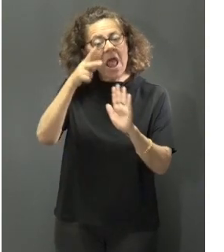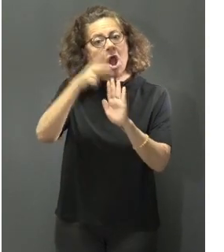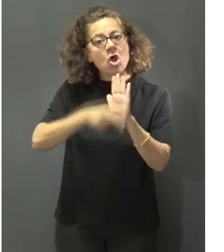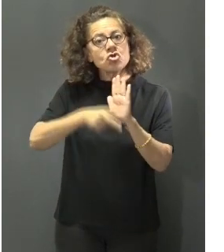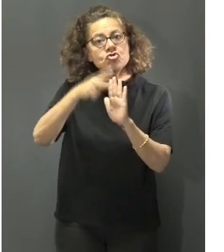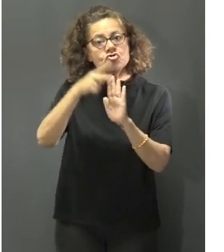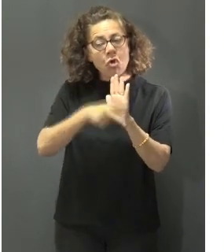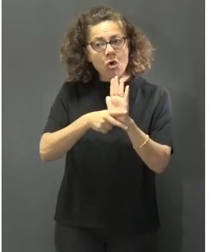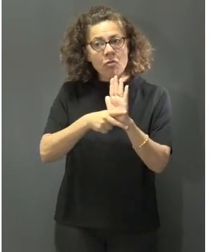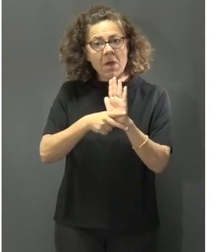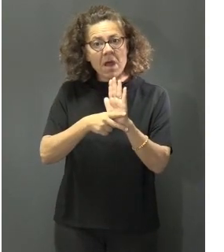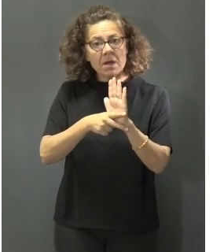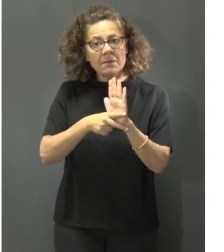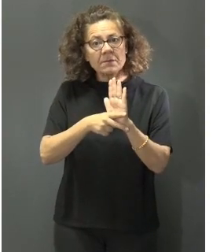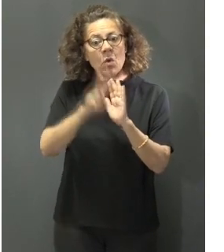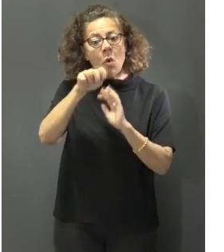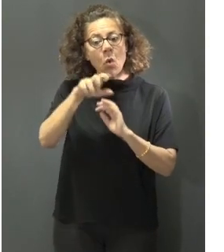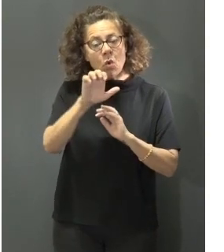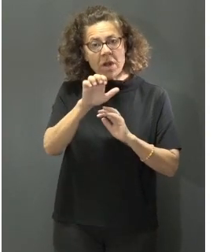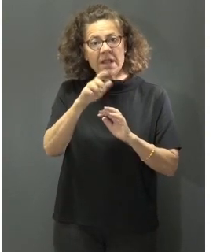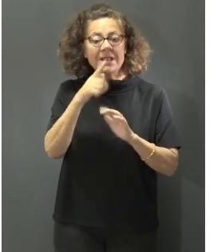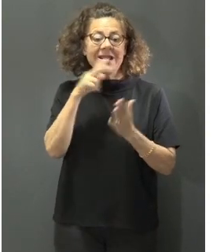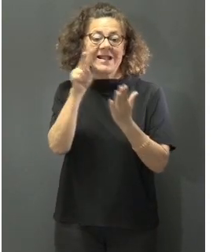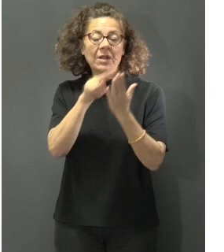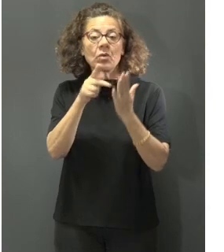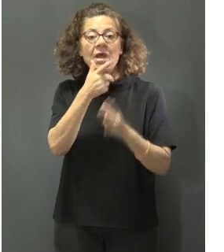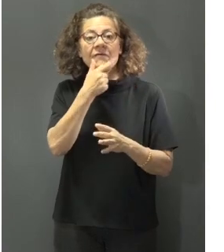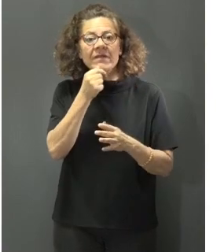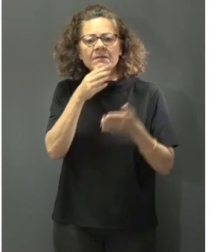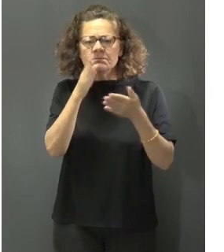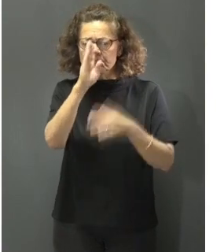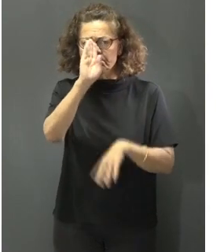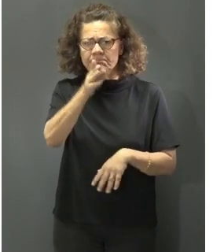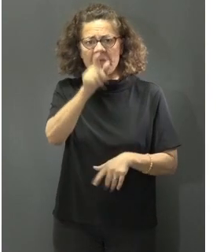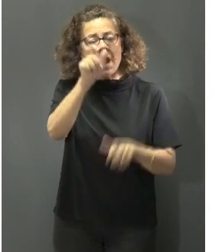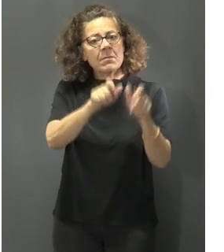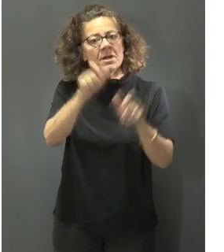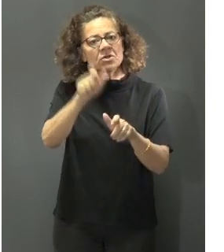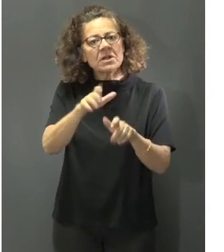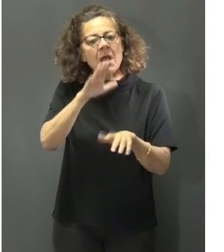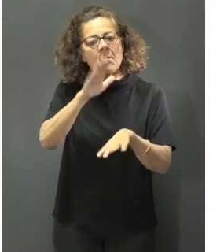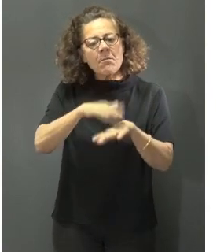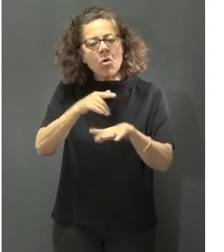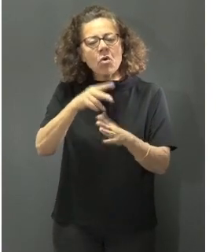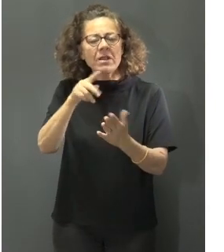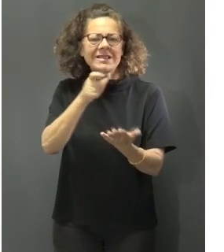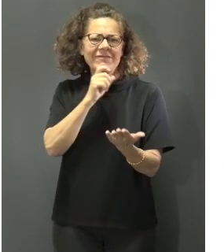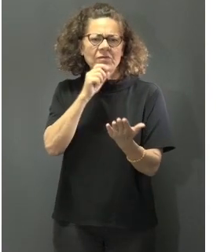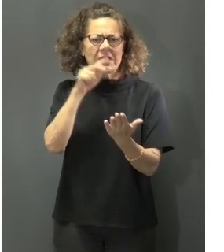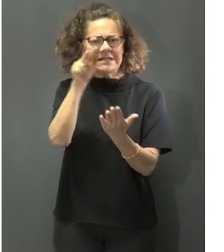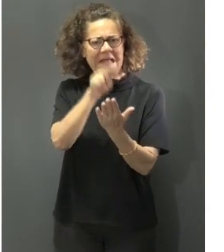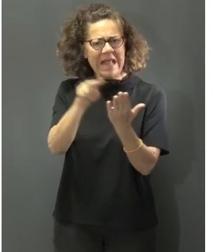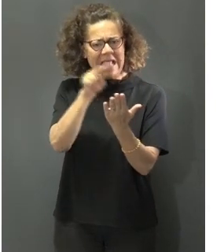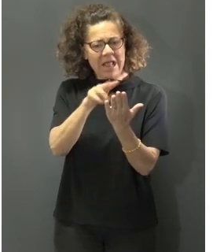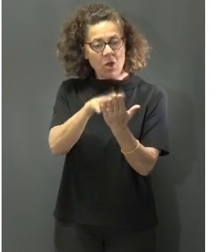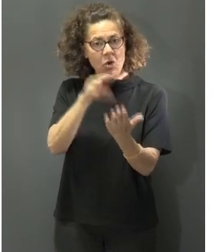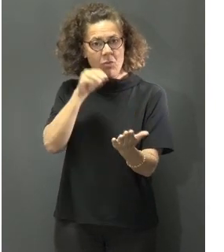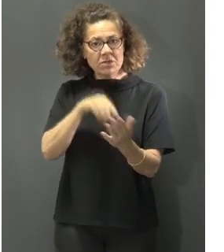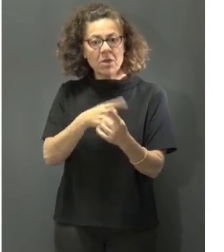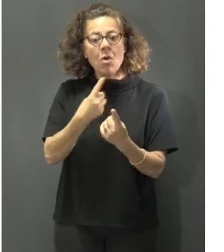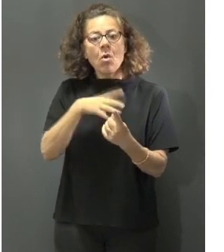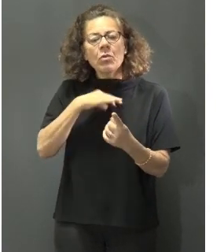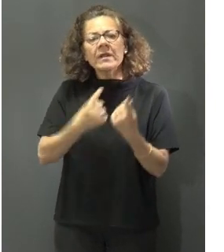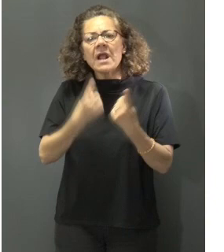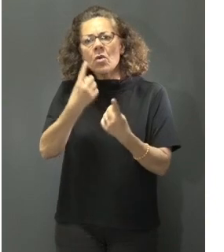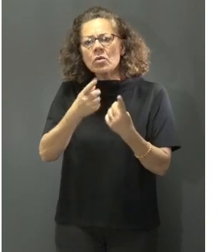norma UNED de lectura fácil, está dirigida a personas con dificultades en la comprensión lectora, que luego puede haber personas